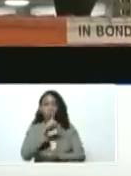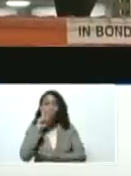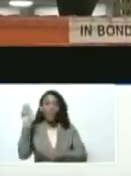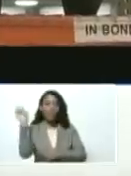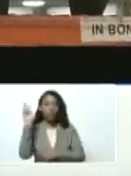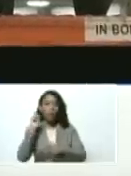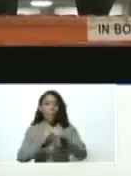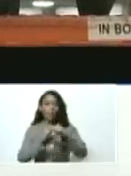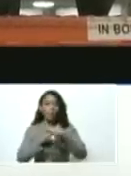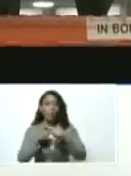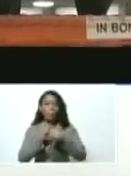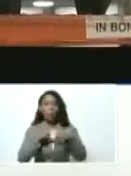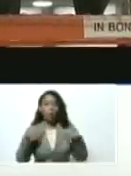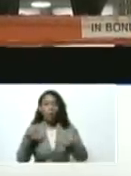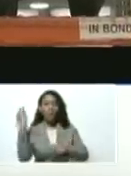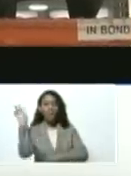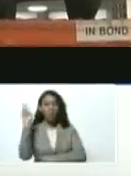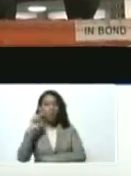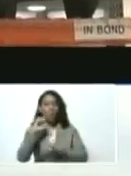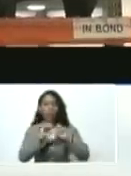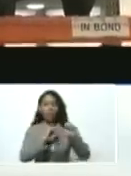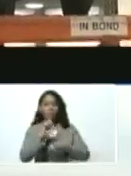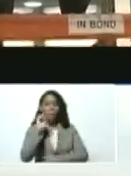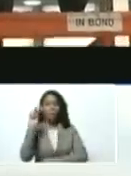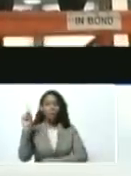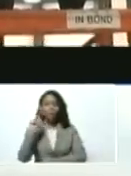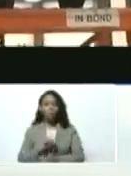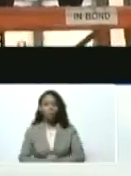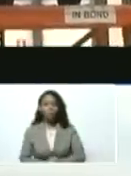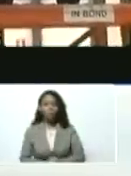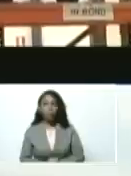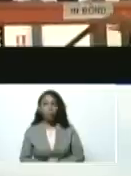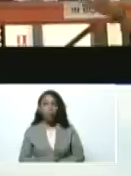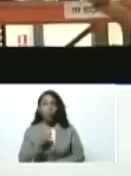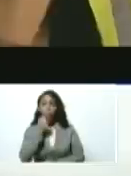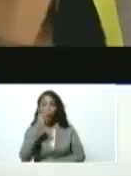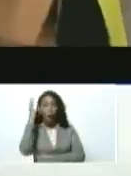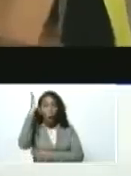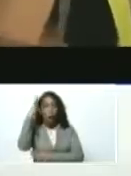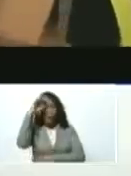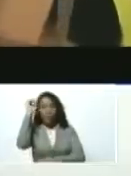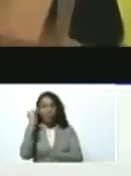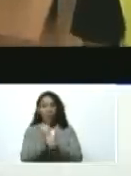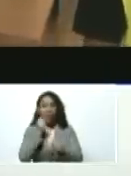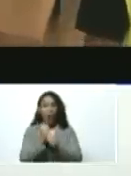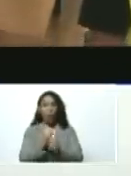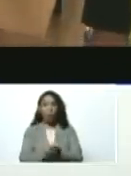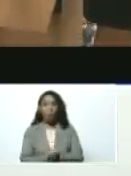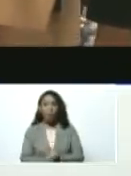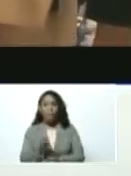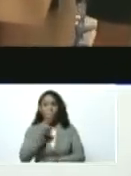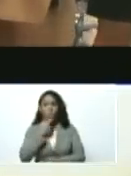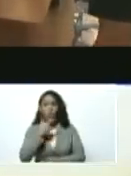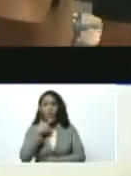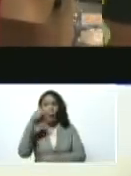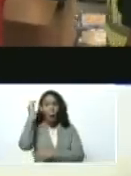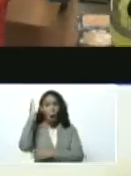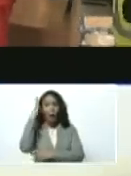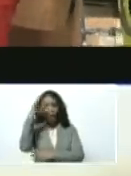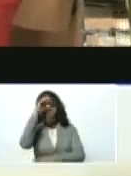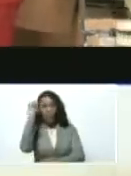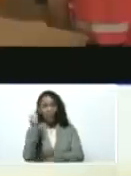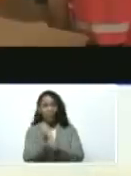Próspera, Venezuela del siglo XXI. Buena jornada de trabajo, bonita jornada